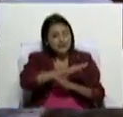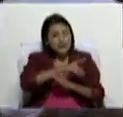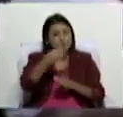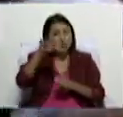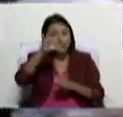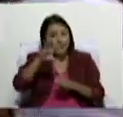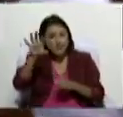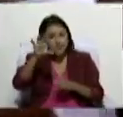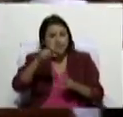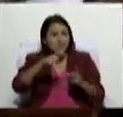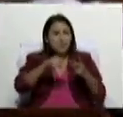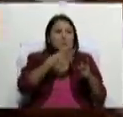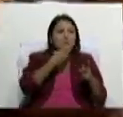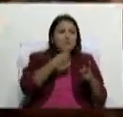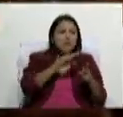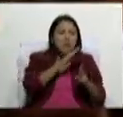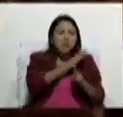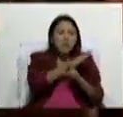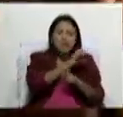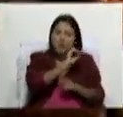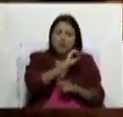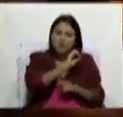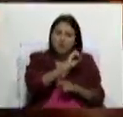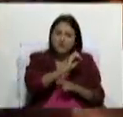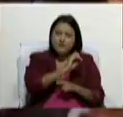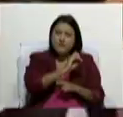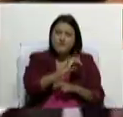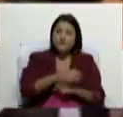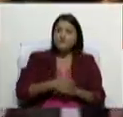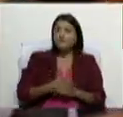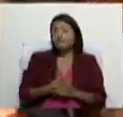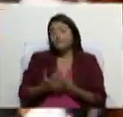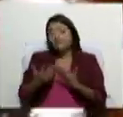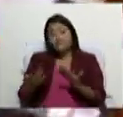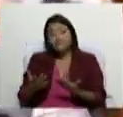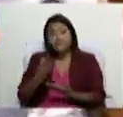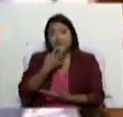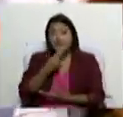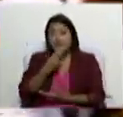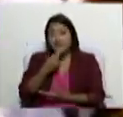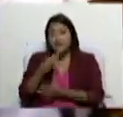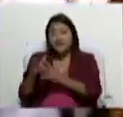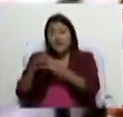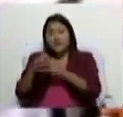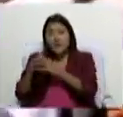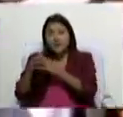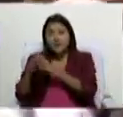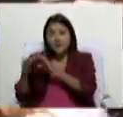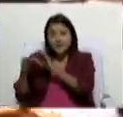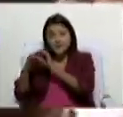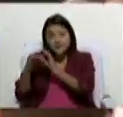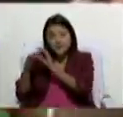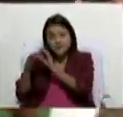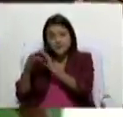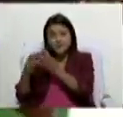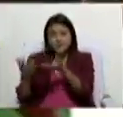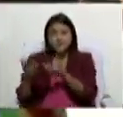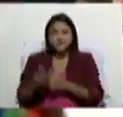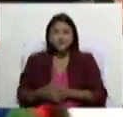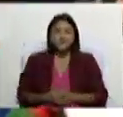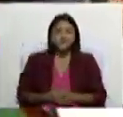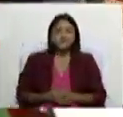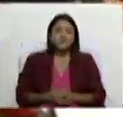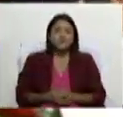Israel. ¿Qué opina acerca de eso? Mira, es una sociedad perversa para la humanidad. Ayer